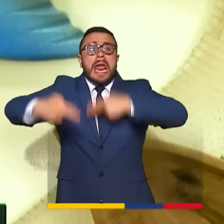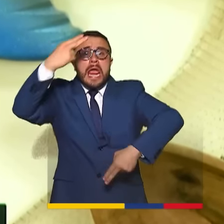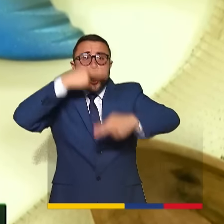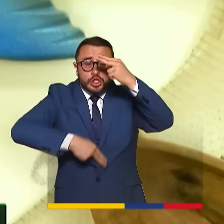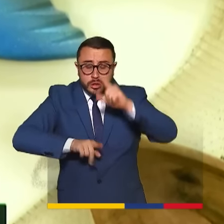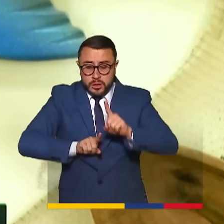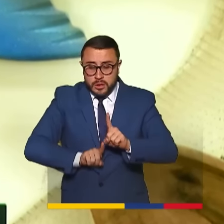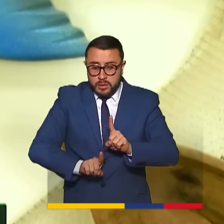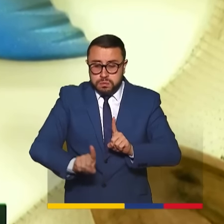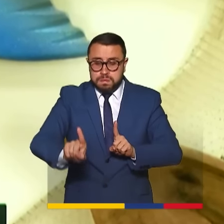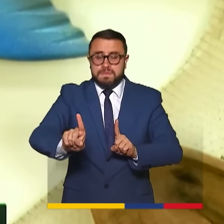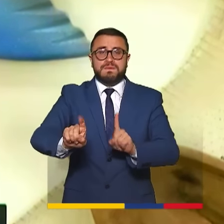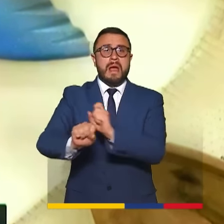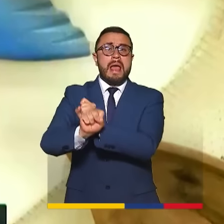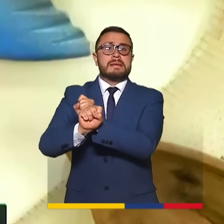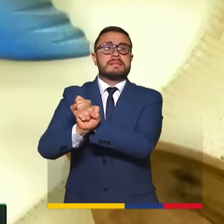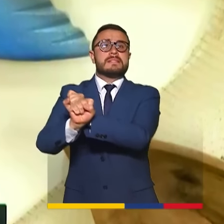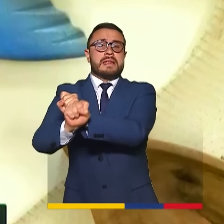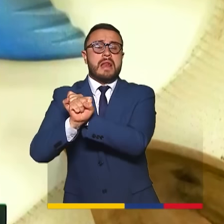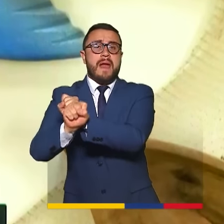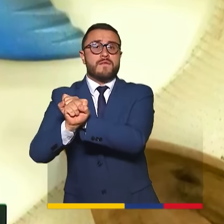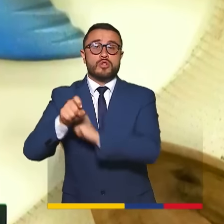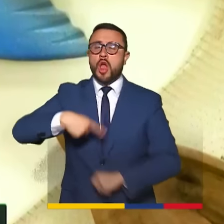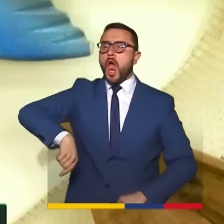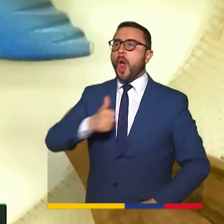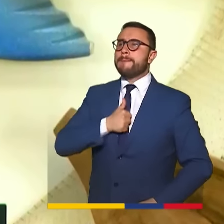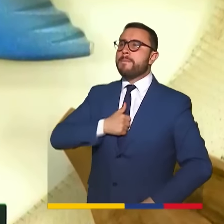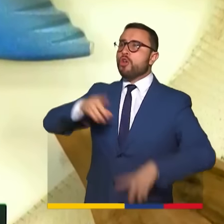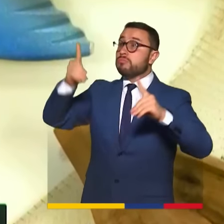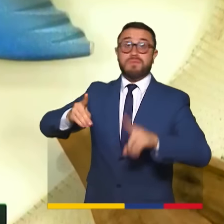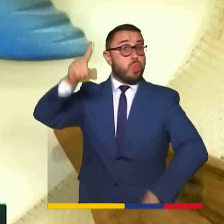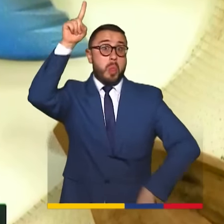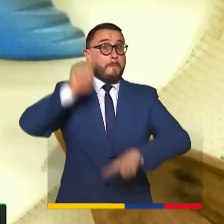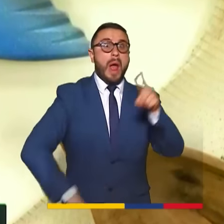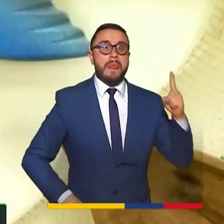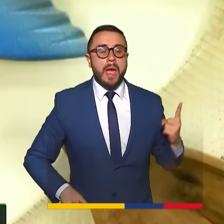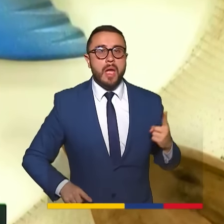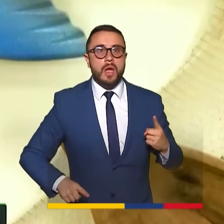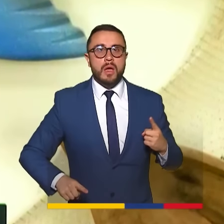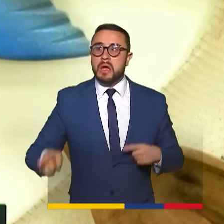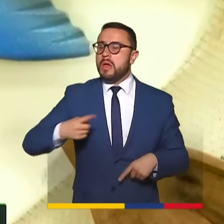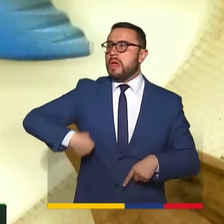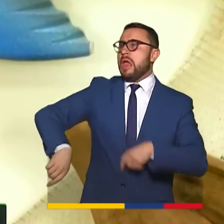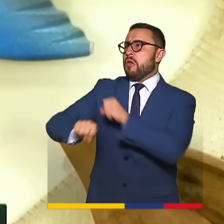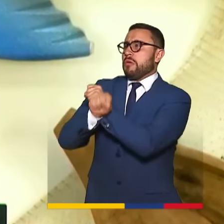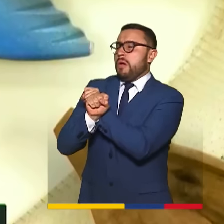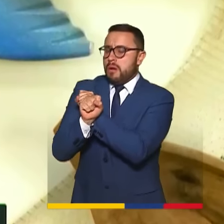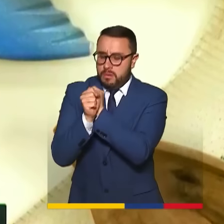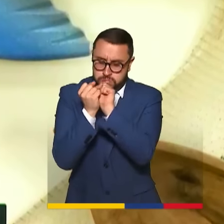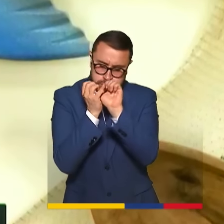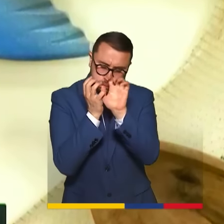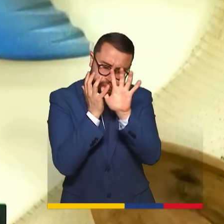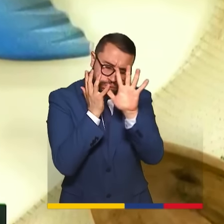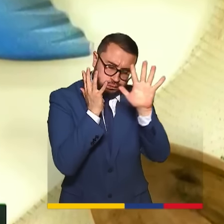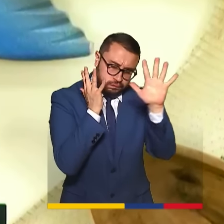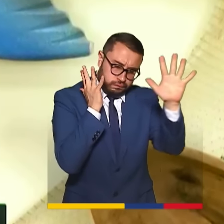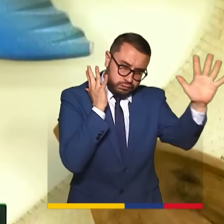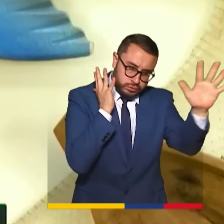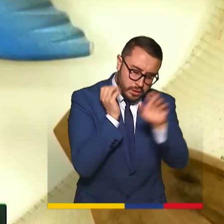esclavos, a no tener voluntad, a ser llevados como filas entre